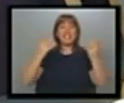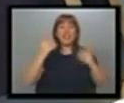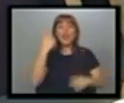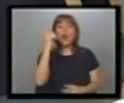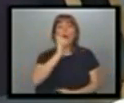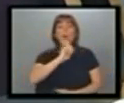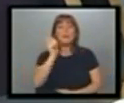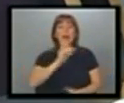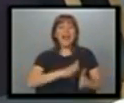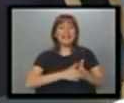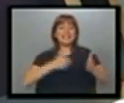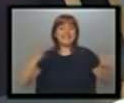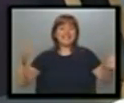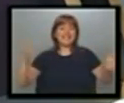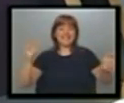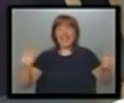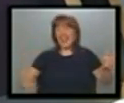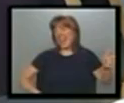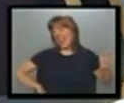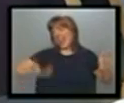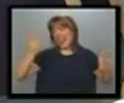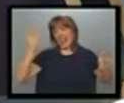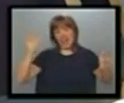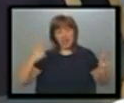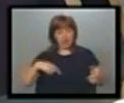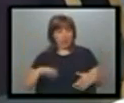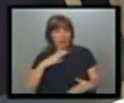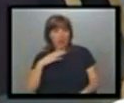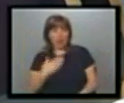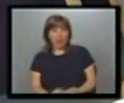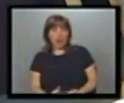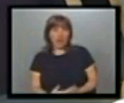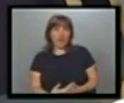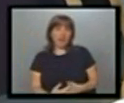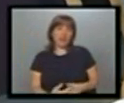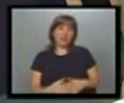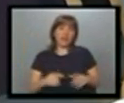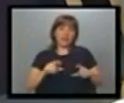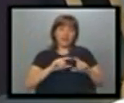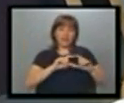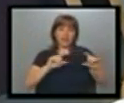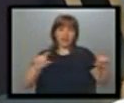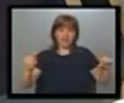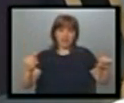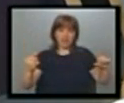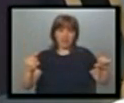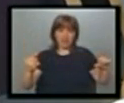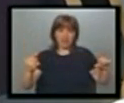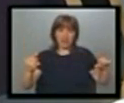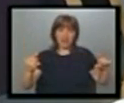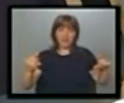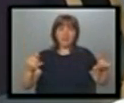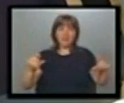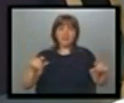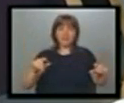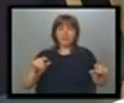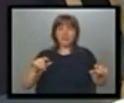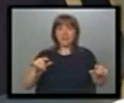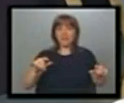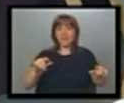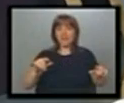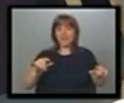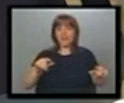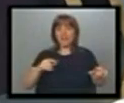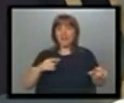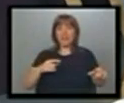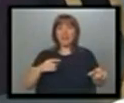mes. Y todos, la verdad, que nos llamó la atención. Y aquí abajo le puedo poner, que de hecho lo aclaraban muchos de los diarios, de